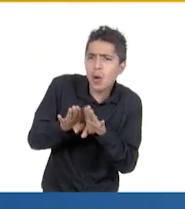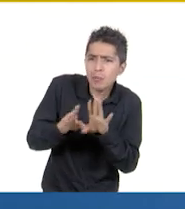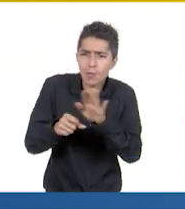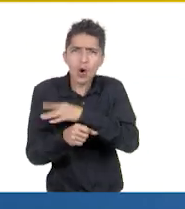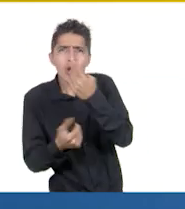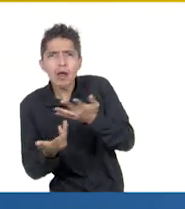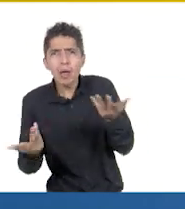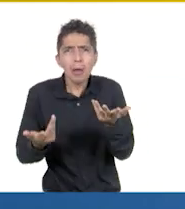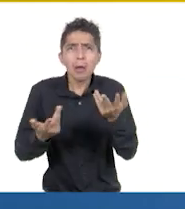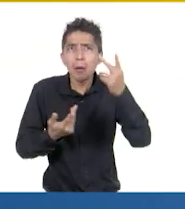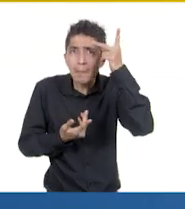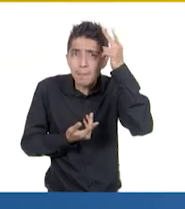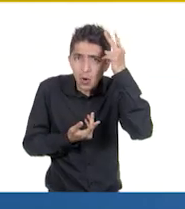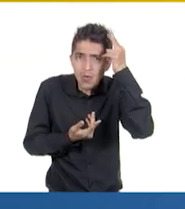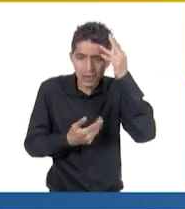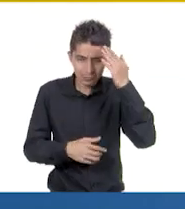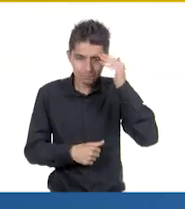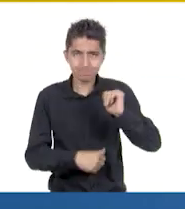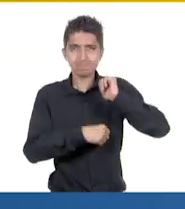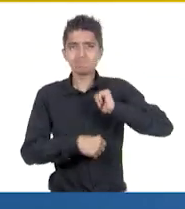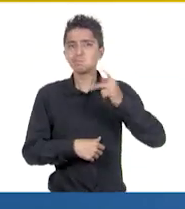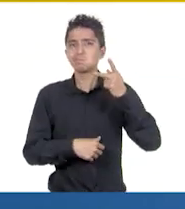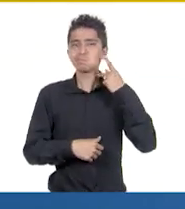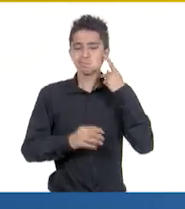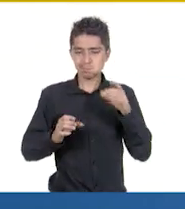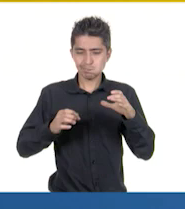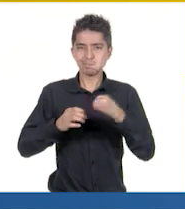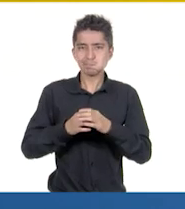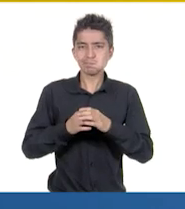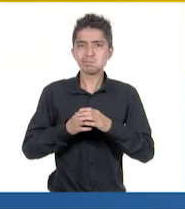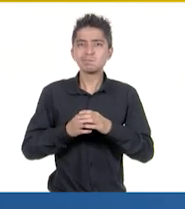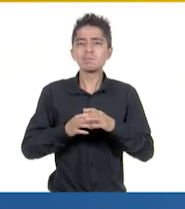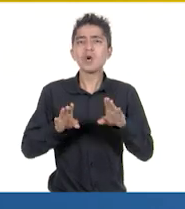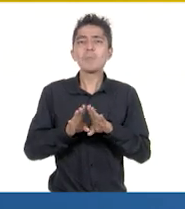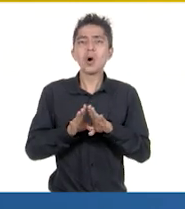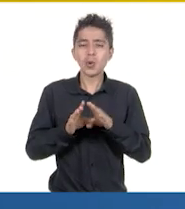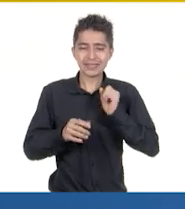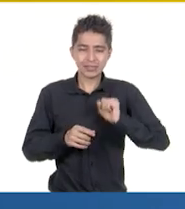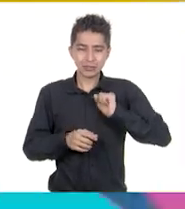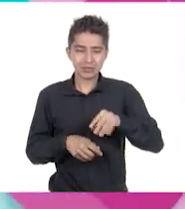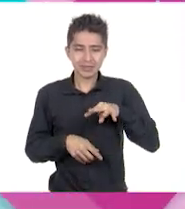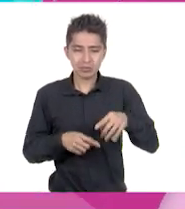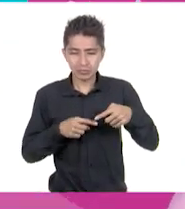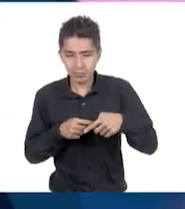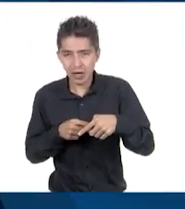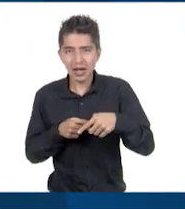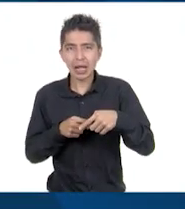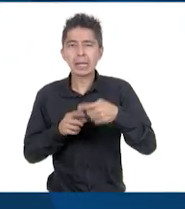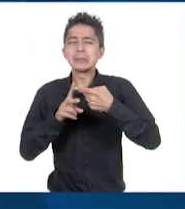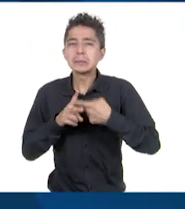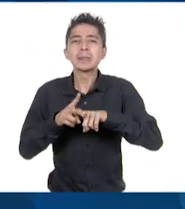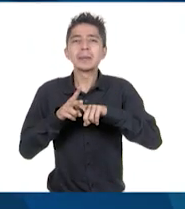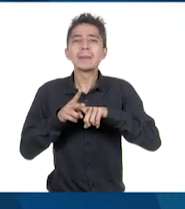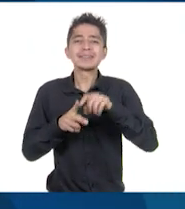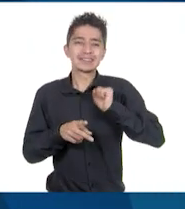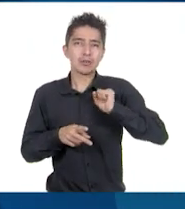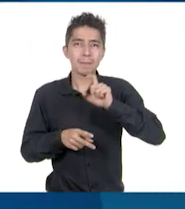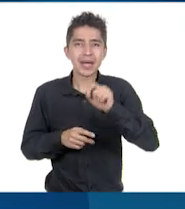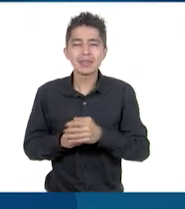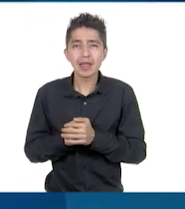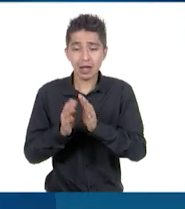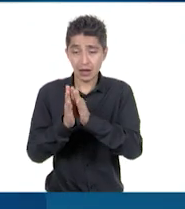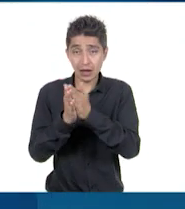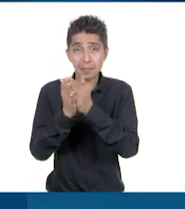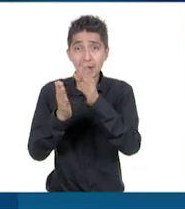que Porfirio Díaz encabezó la escena política en los últimos años del siglo XIX y los primeros del XX. El tema se desarrolla en las